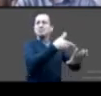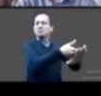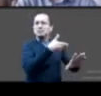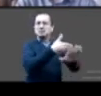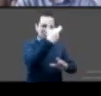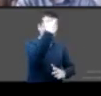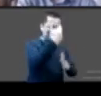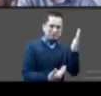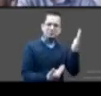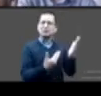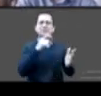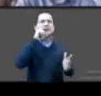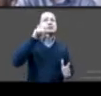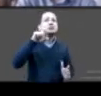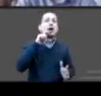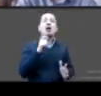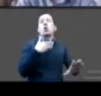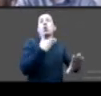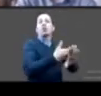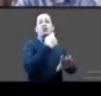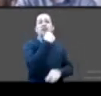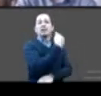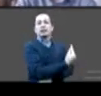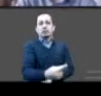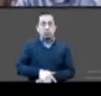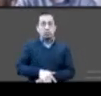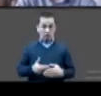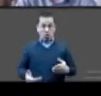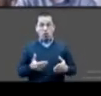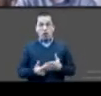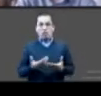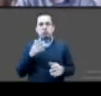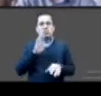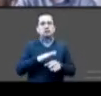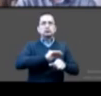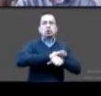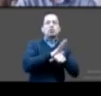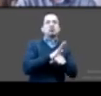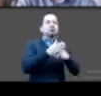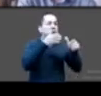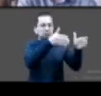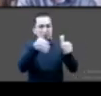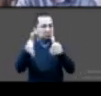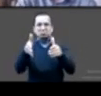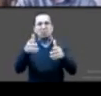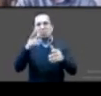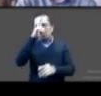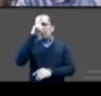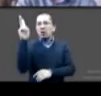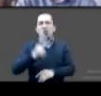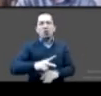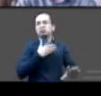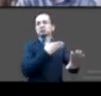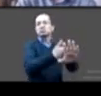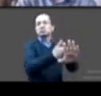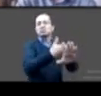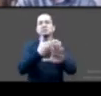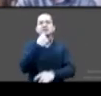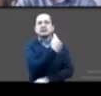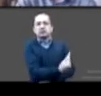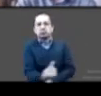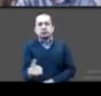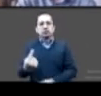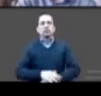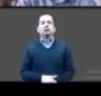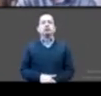sexual en contra de la niñez en Internet. Siguiente, por favor. Quisiera comenzar hablando,